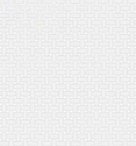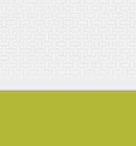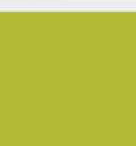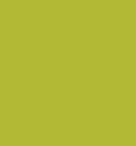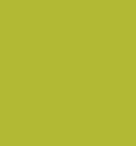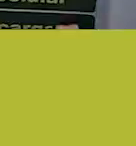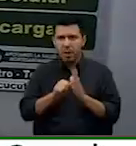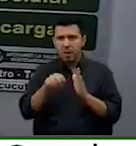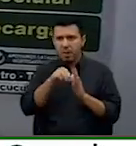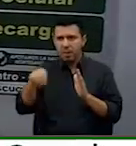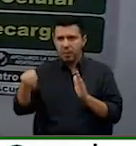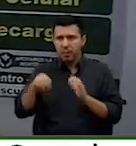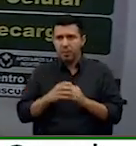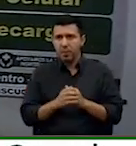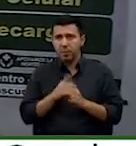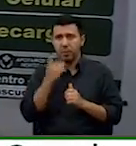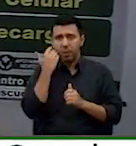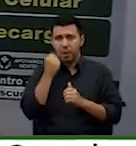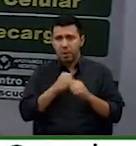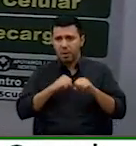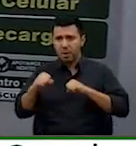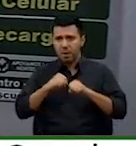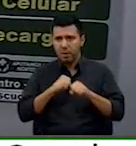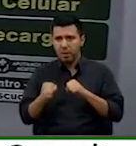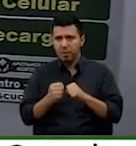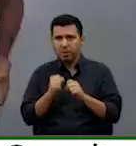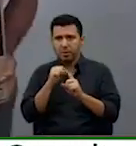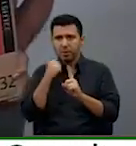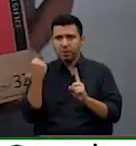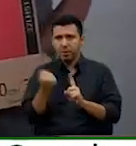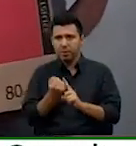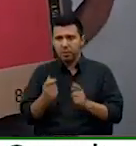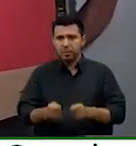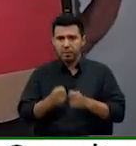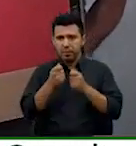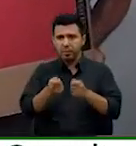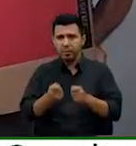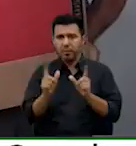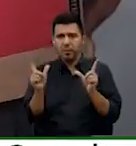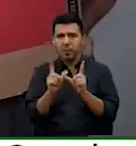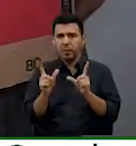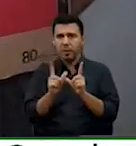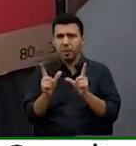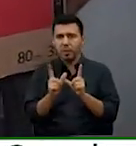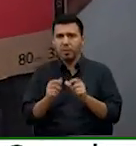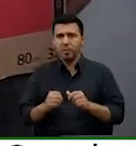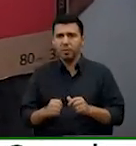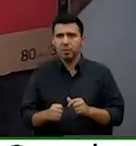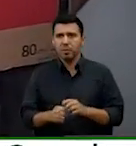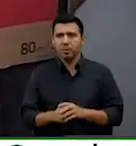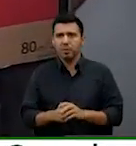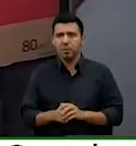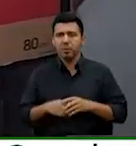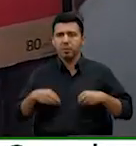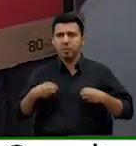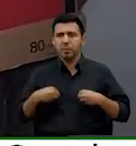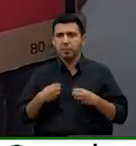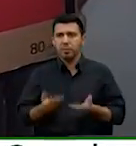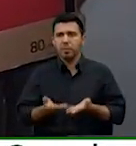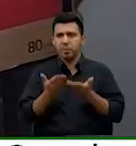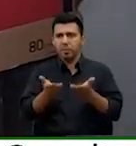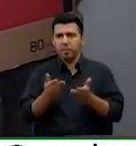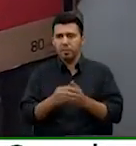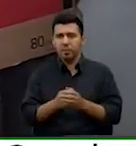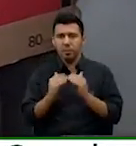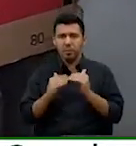Altro.com. La gestora social Cecilia Soler de Villamizar hizo entrega oficial de los televisores con los que se premió la participación de las más de 8.000